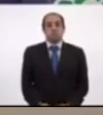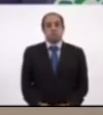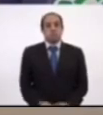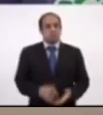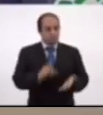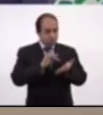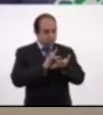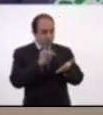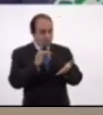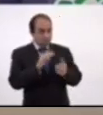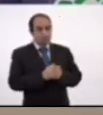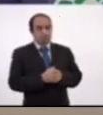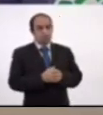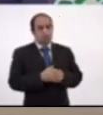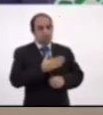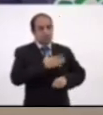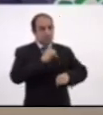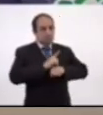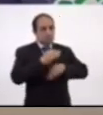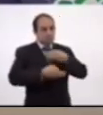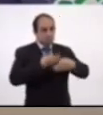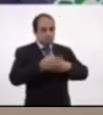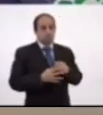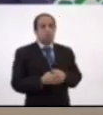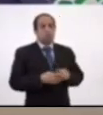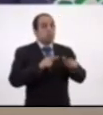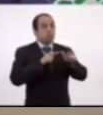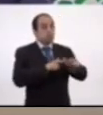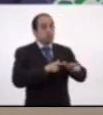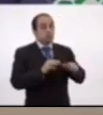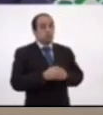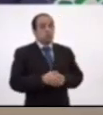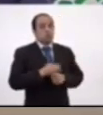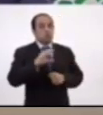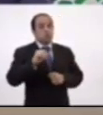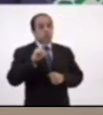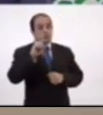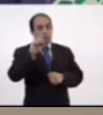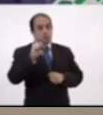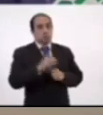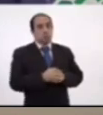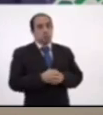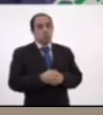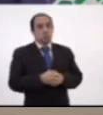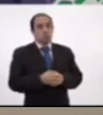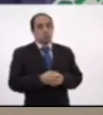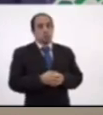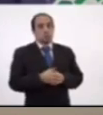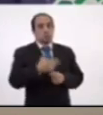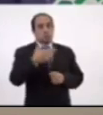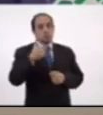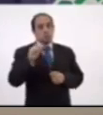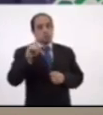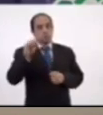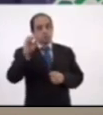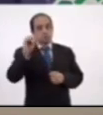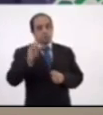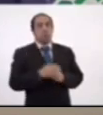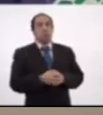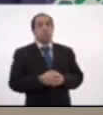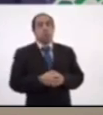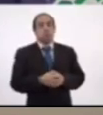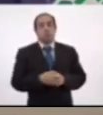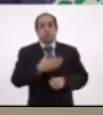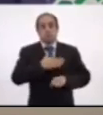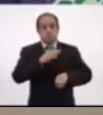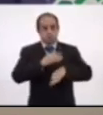Muchas gracias. Buen día a todos. Continuamos con Carlos Navarro del Heraldo. Buenos días a todas y